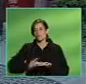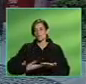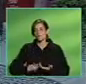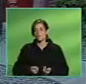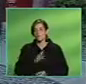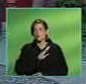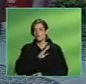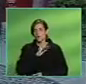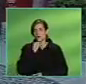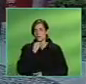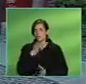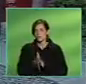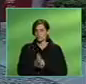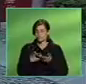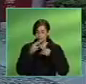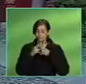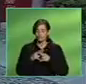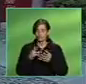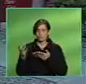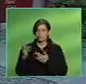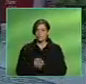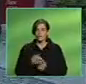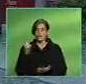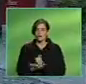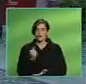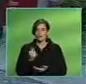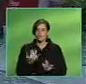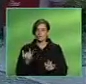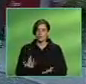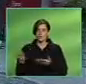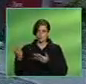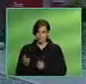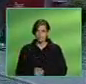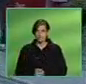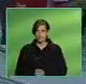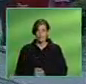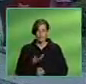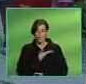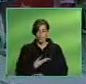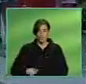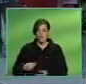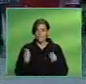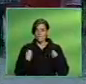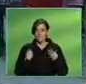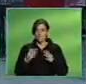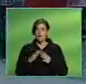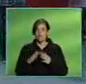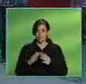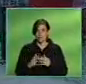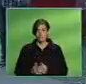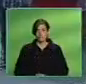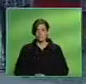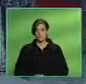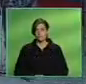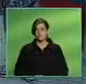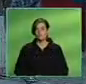debidamente protocolizado, registrado. Ya ella es dueña de su vivienda.